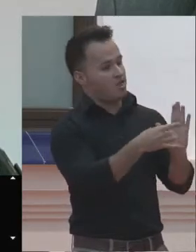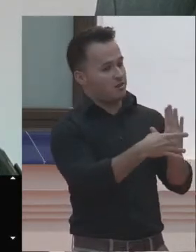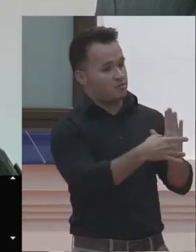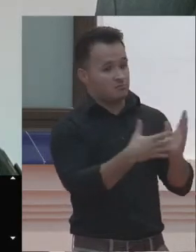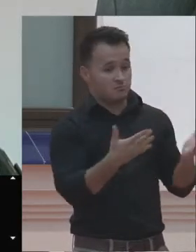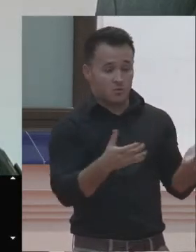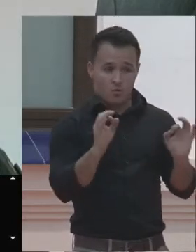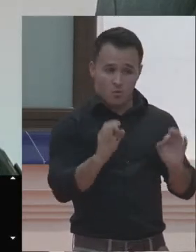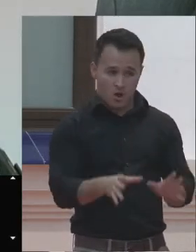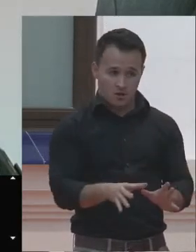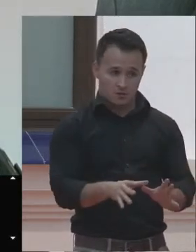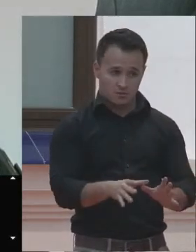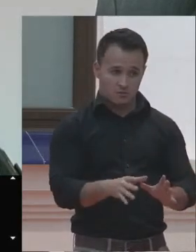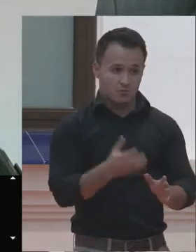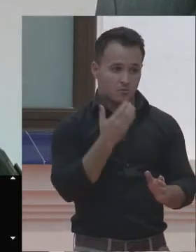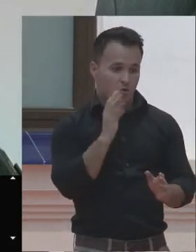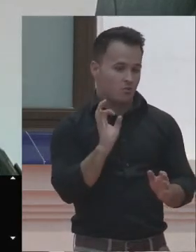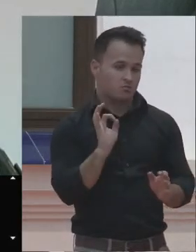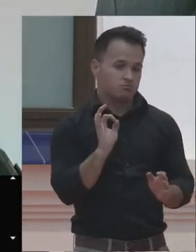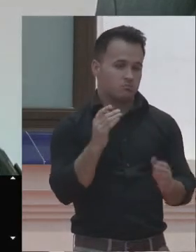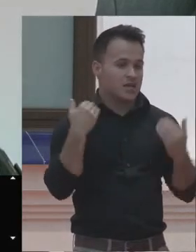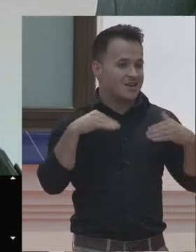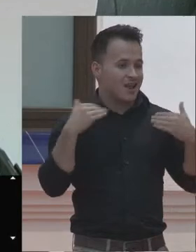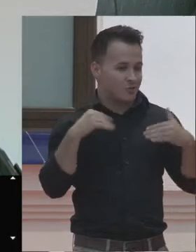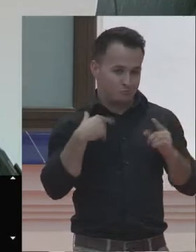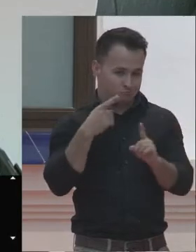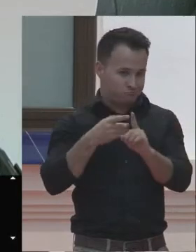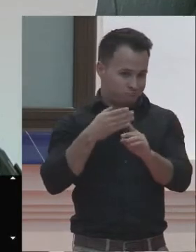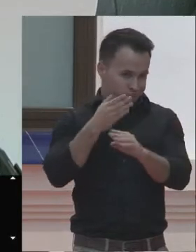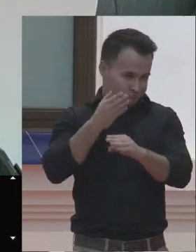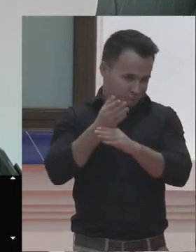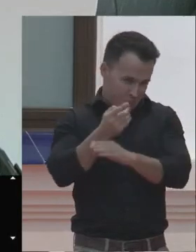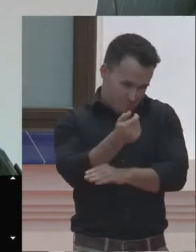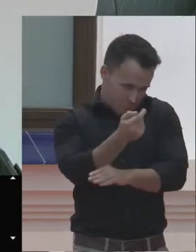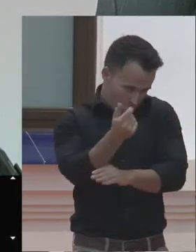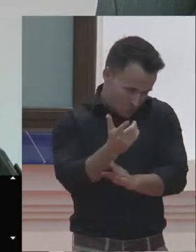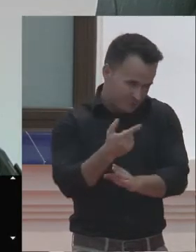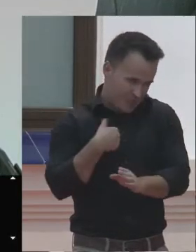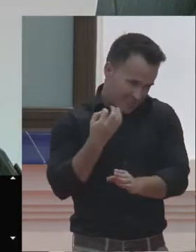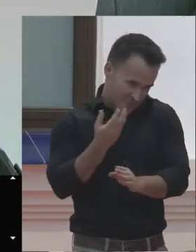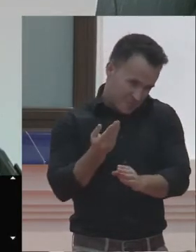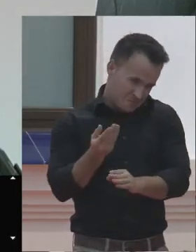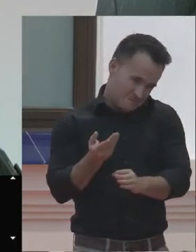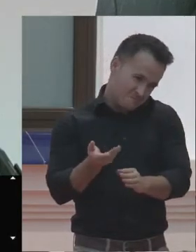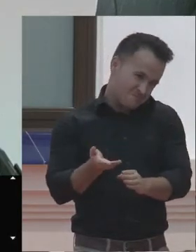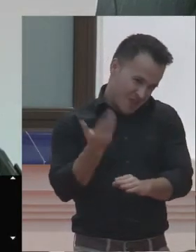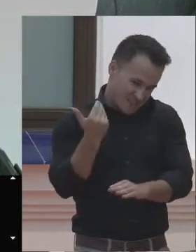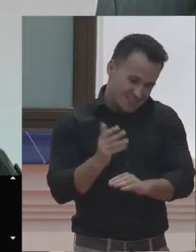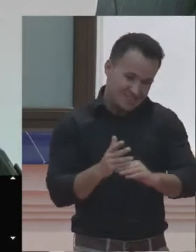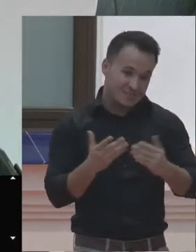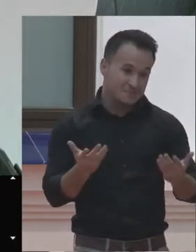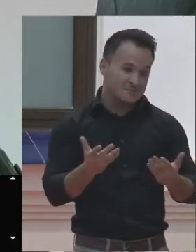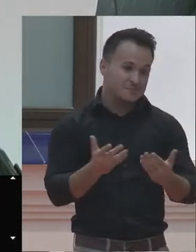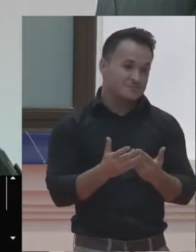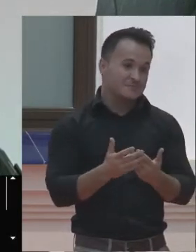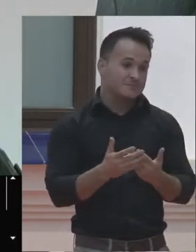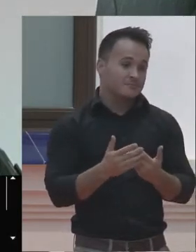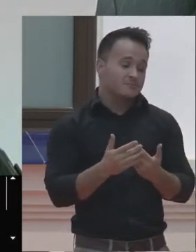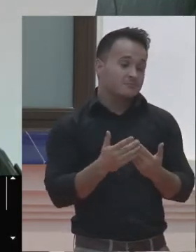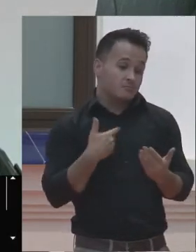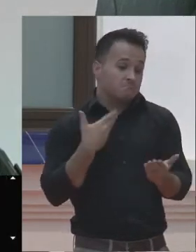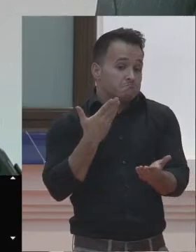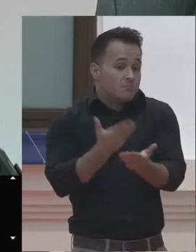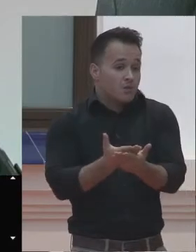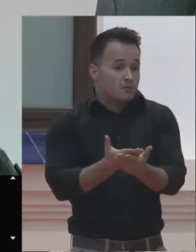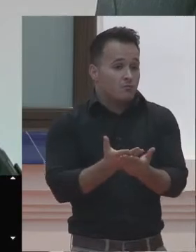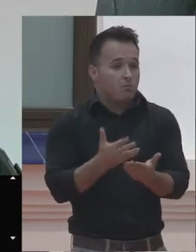o tiene... gimnasio, que no lo uso tanto como debería, pues yo también creo que demando que